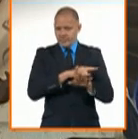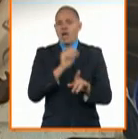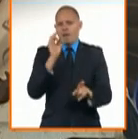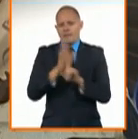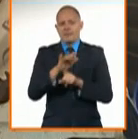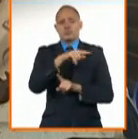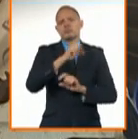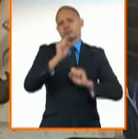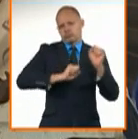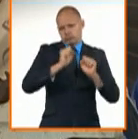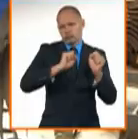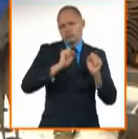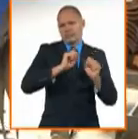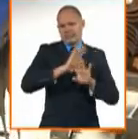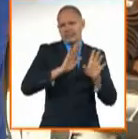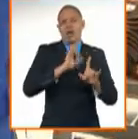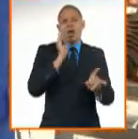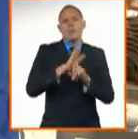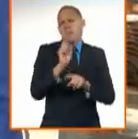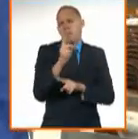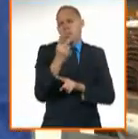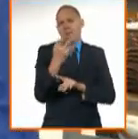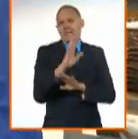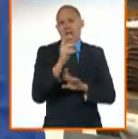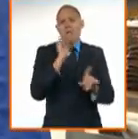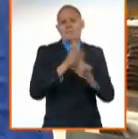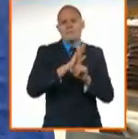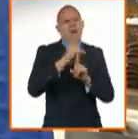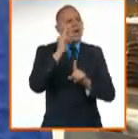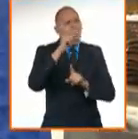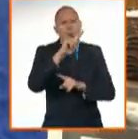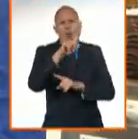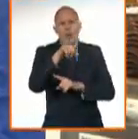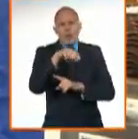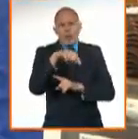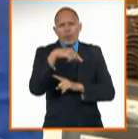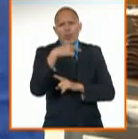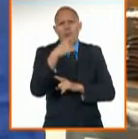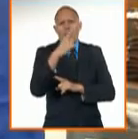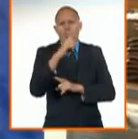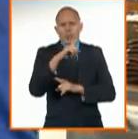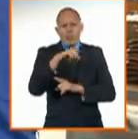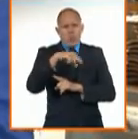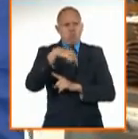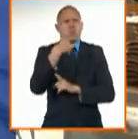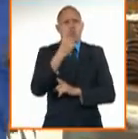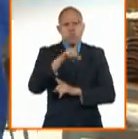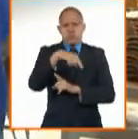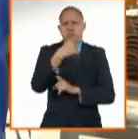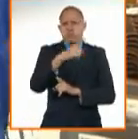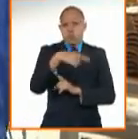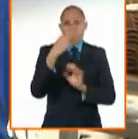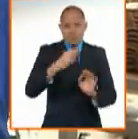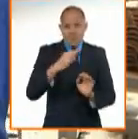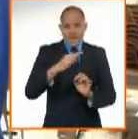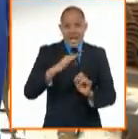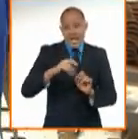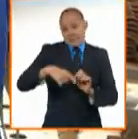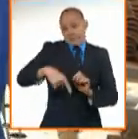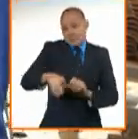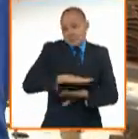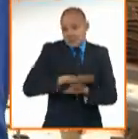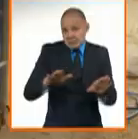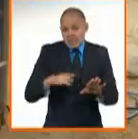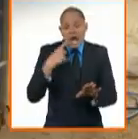desde la madrugada arrancó la preparación para transportar en las próximas horas la pieza ya